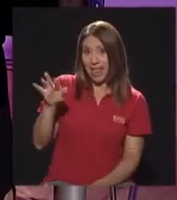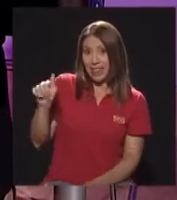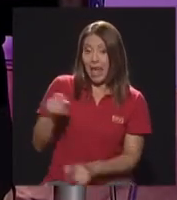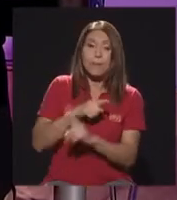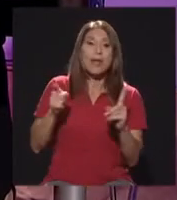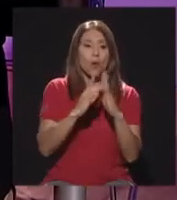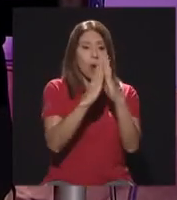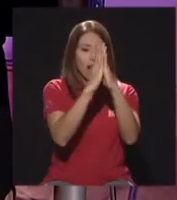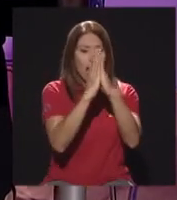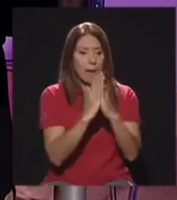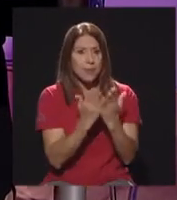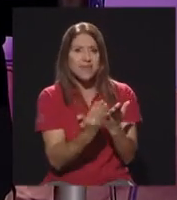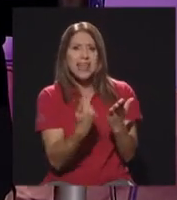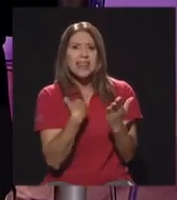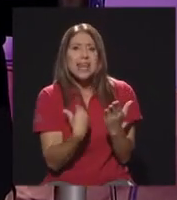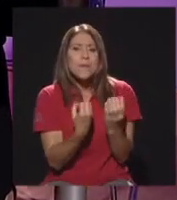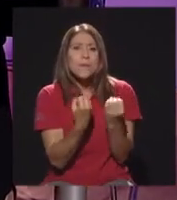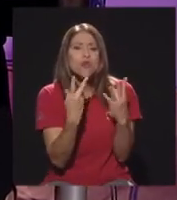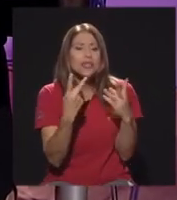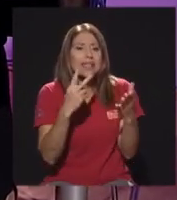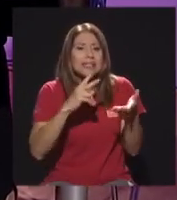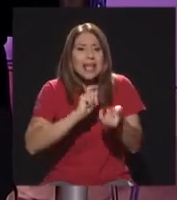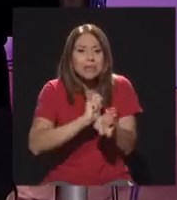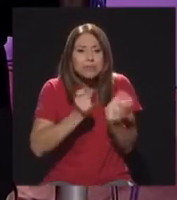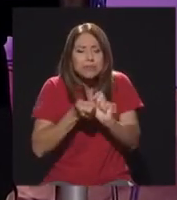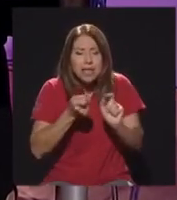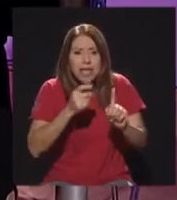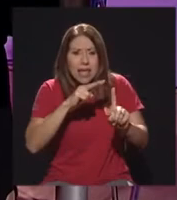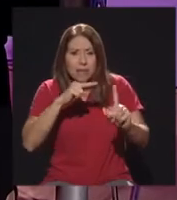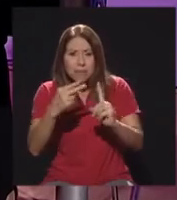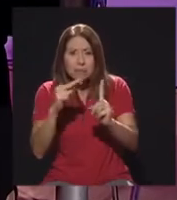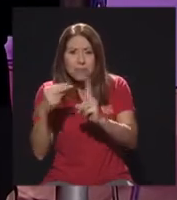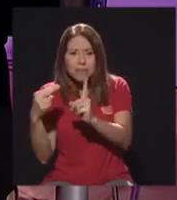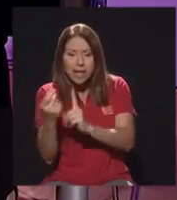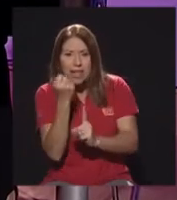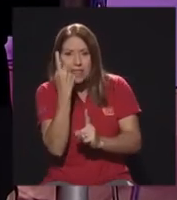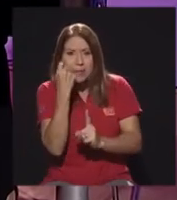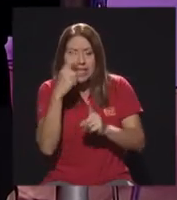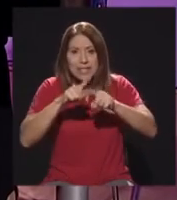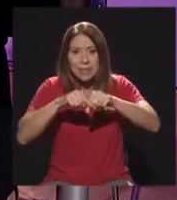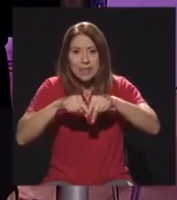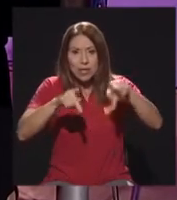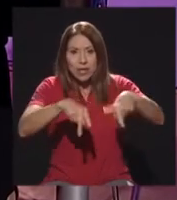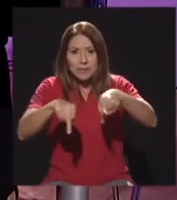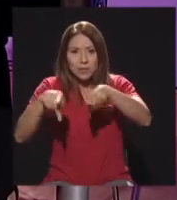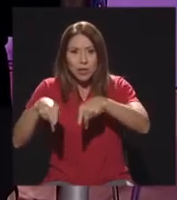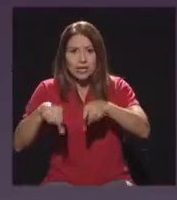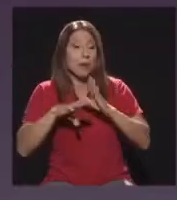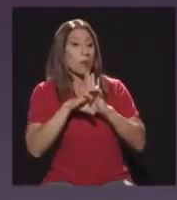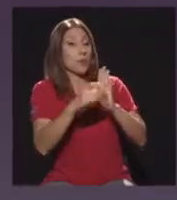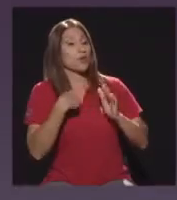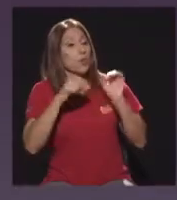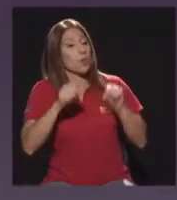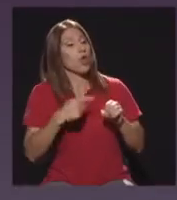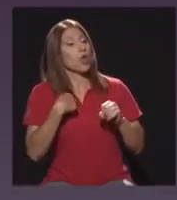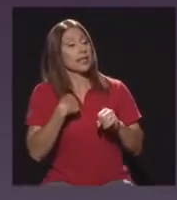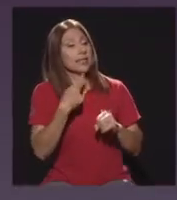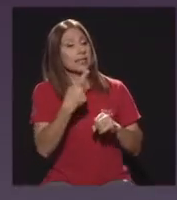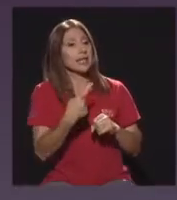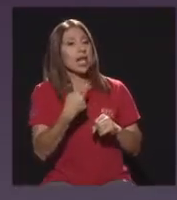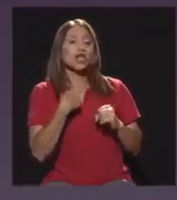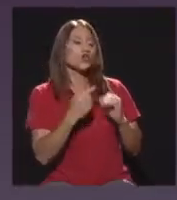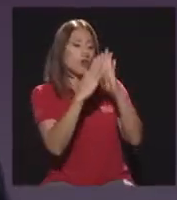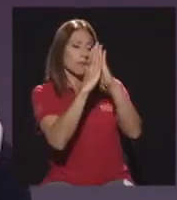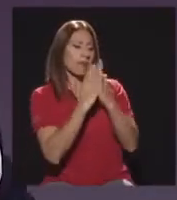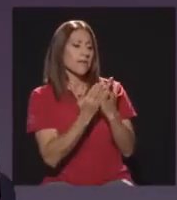verdad dependiendo de las personas pero yo puedo decir bueno yo me voy a regir por la biblia o por cualquier otro